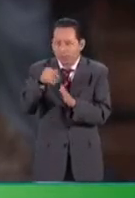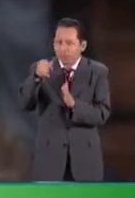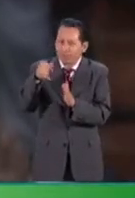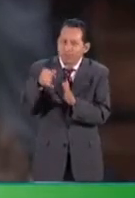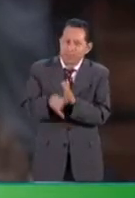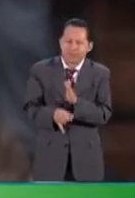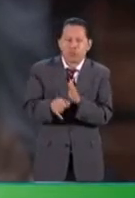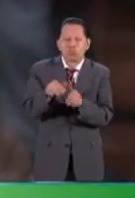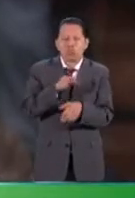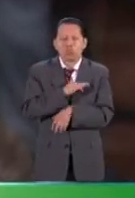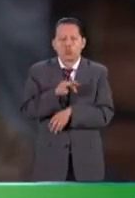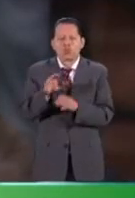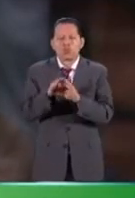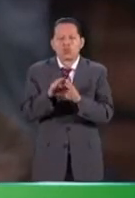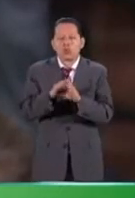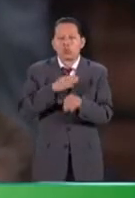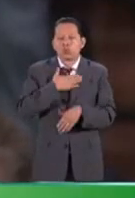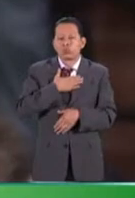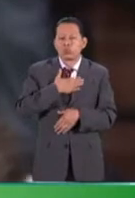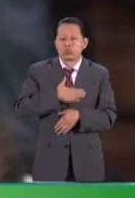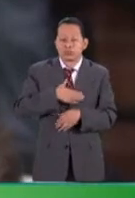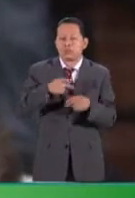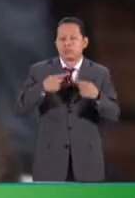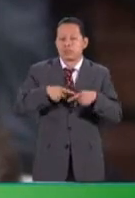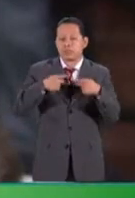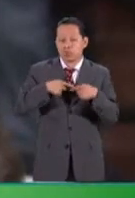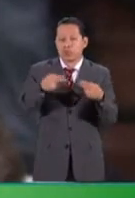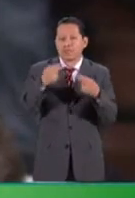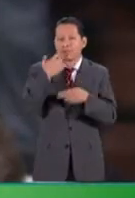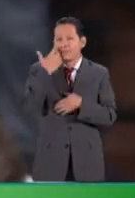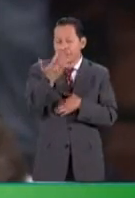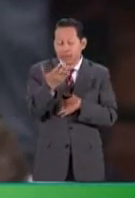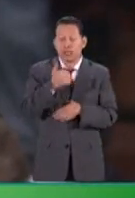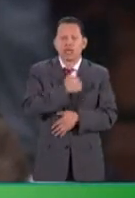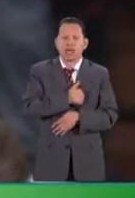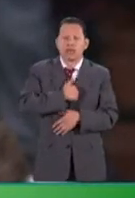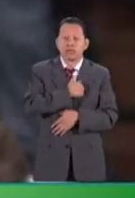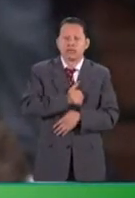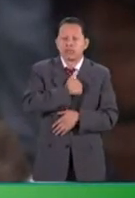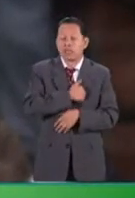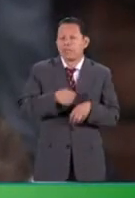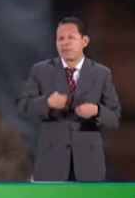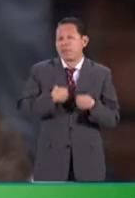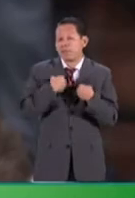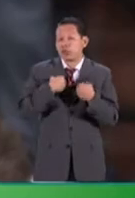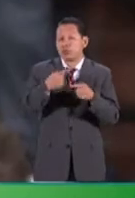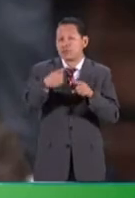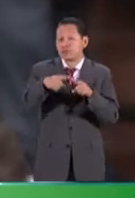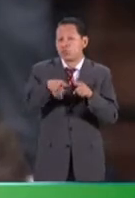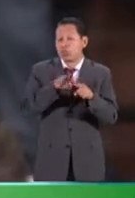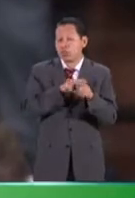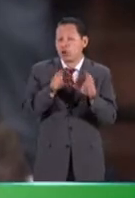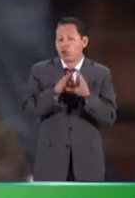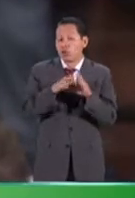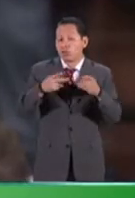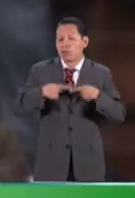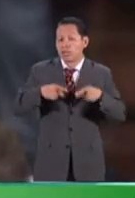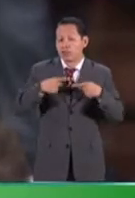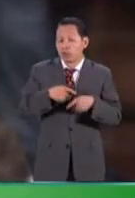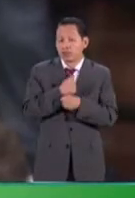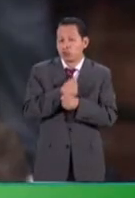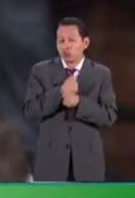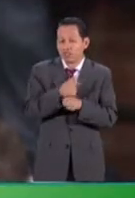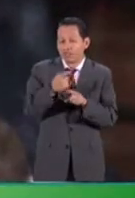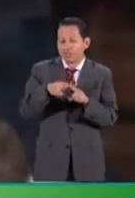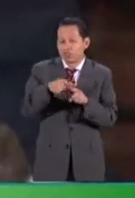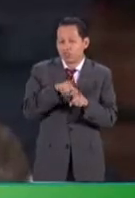justamente esa justicia que reclama la ciudadanía. Lamentablemente vivimos una realidad donde el ciudadano sufre niveles de